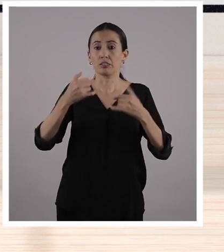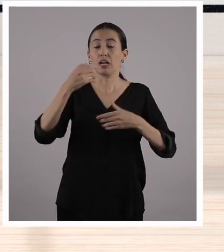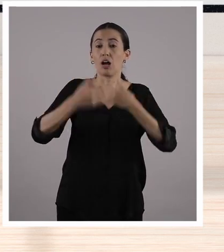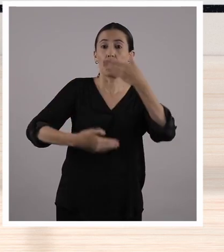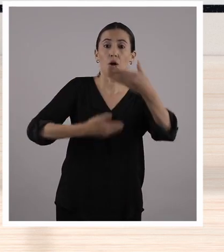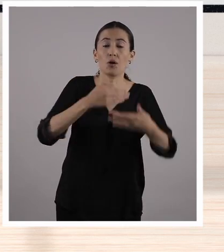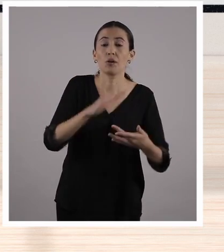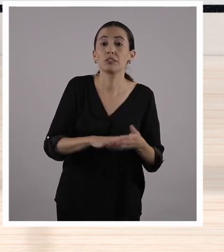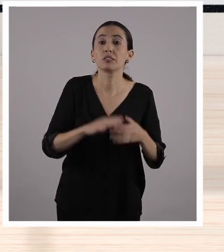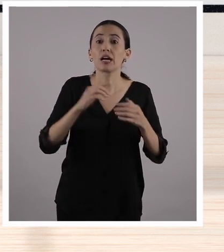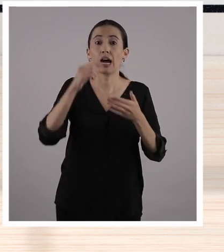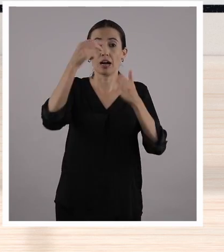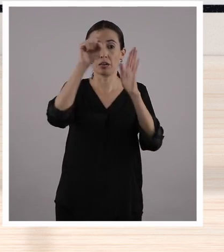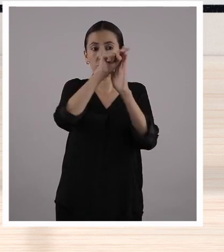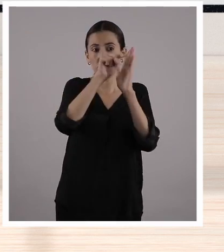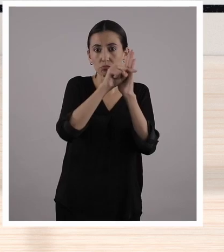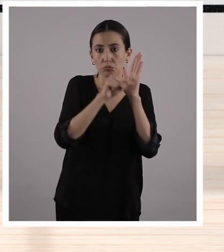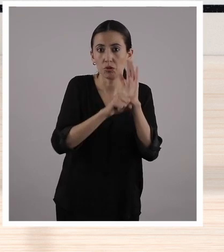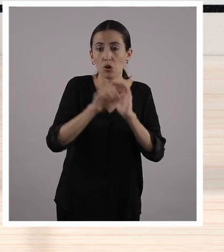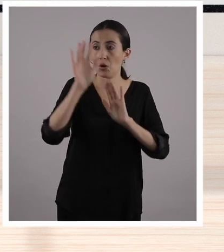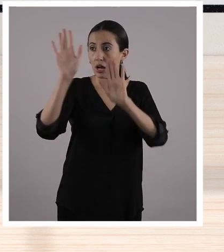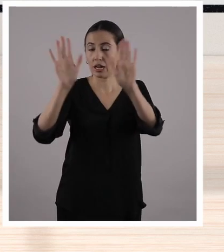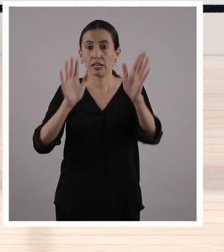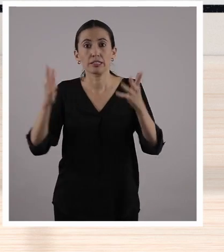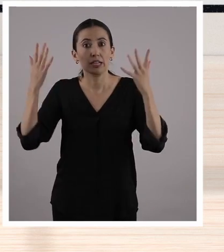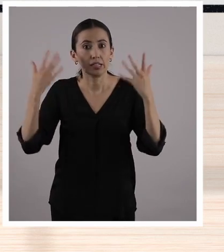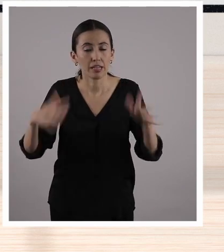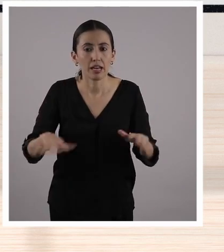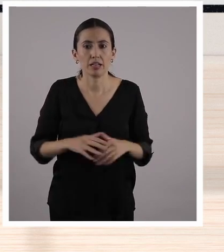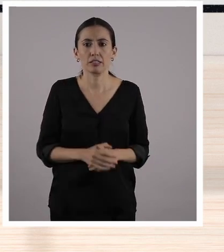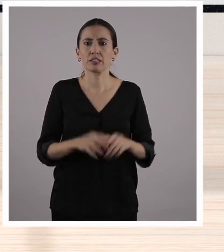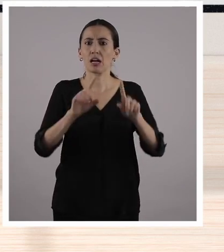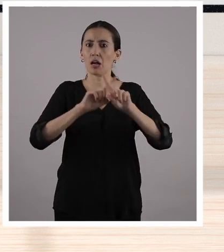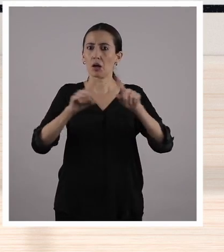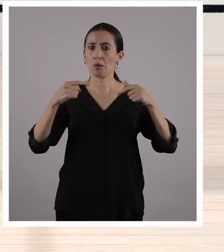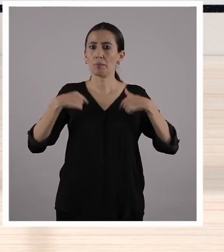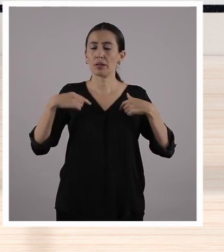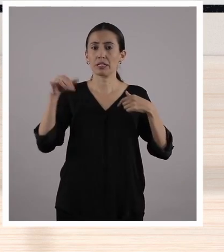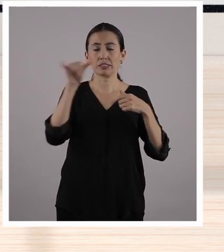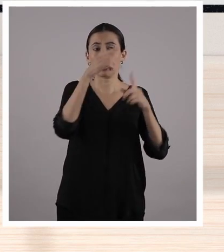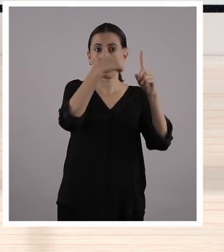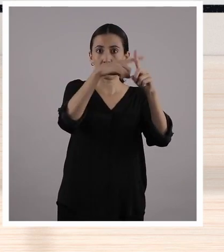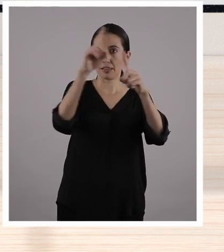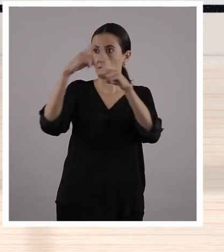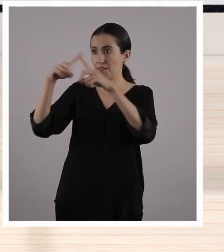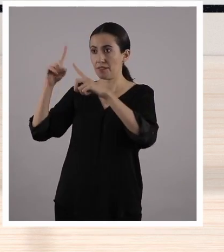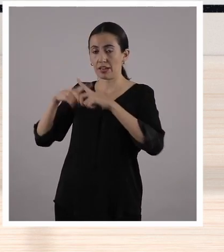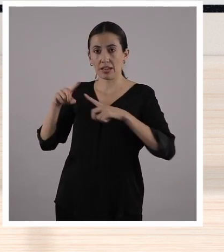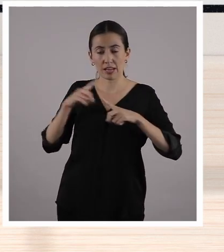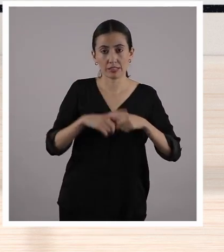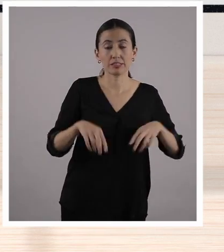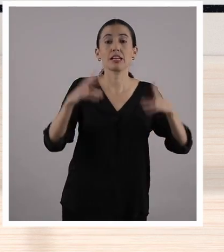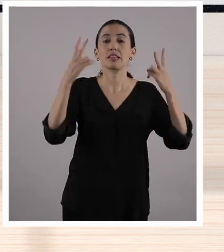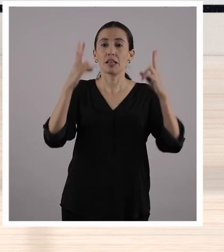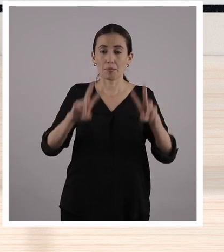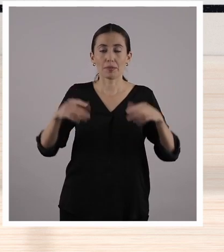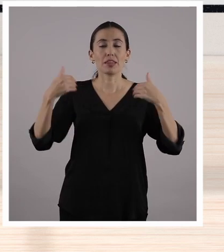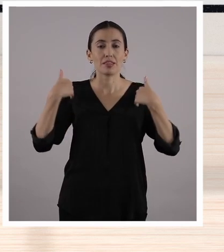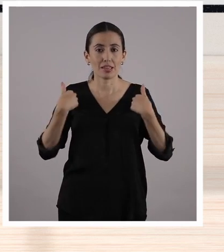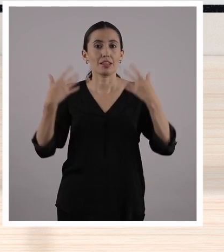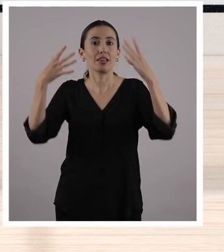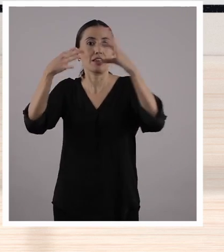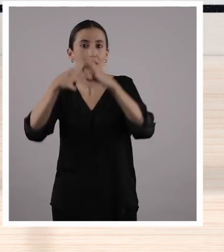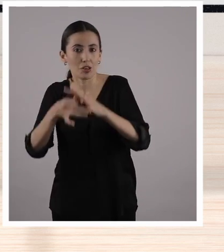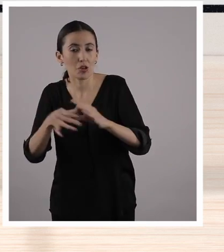reales. Tenemos entonces características de cada una de estas narraciones, pero aunque tienen características que las hacen distintas,